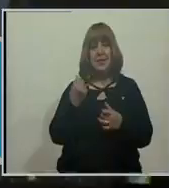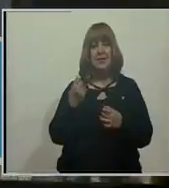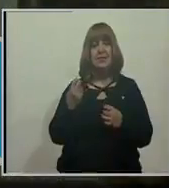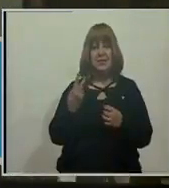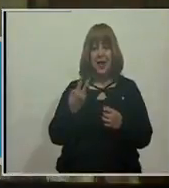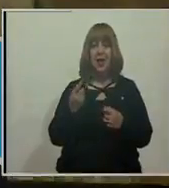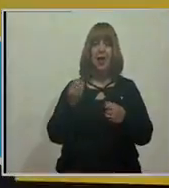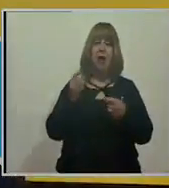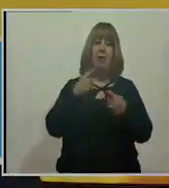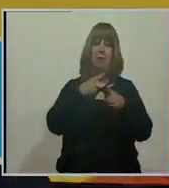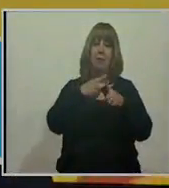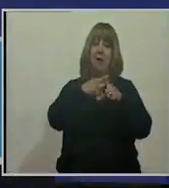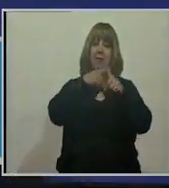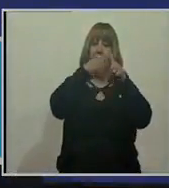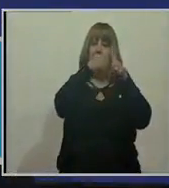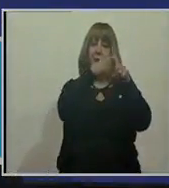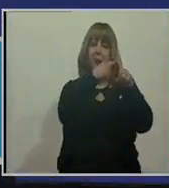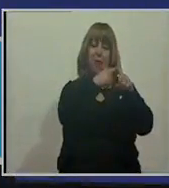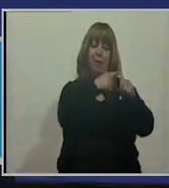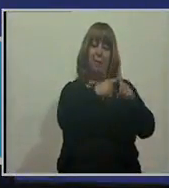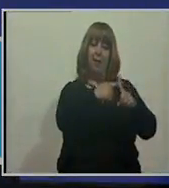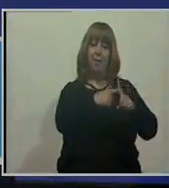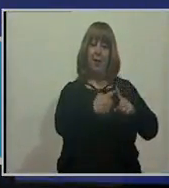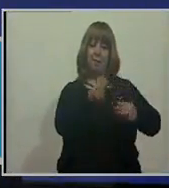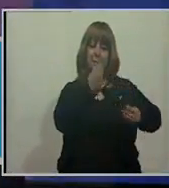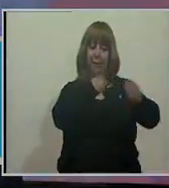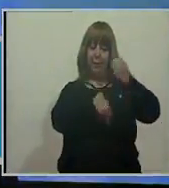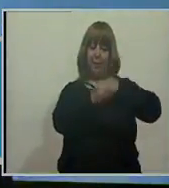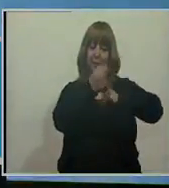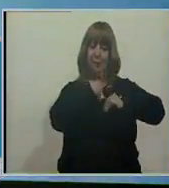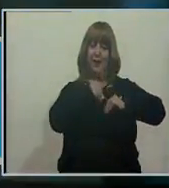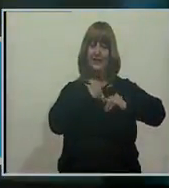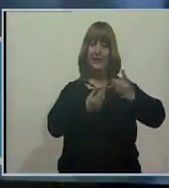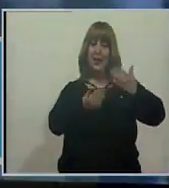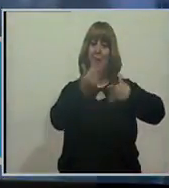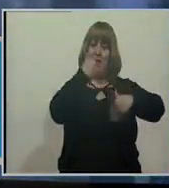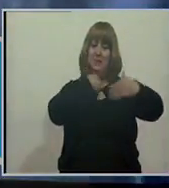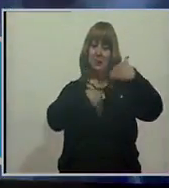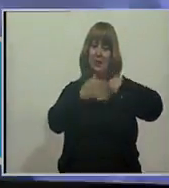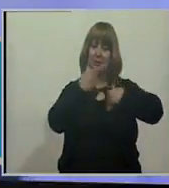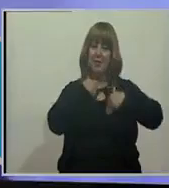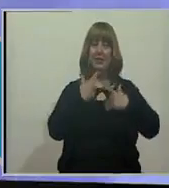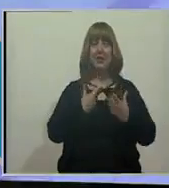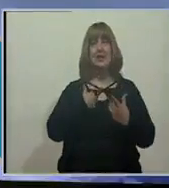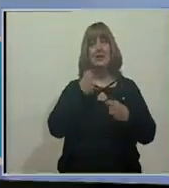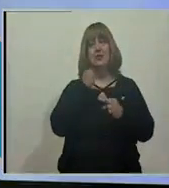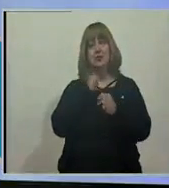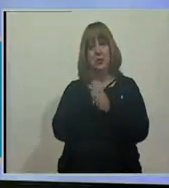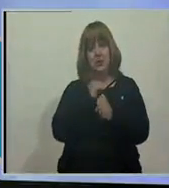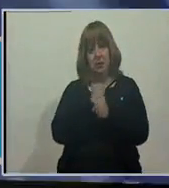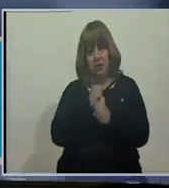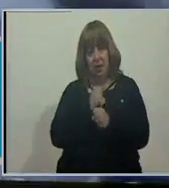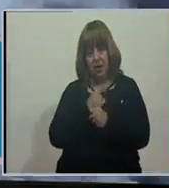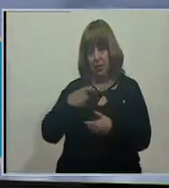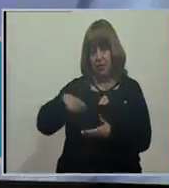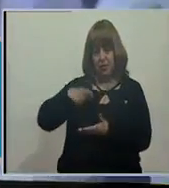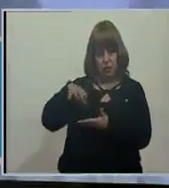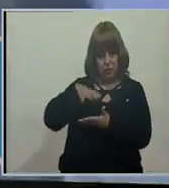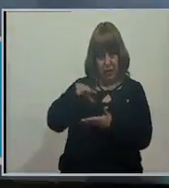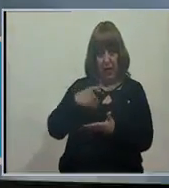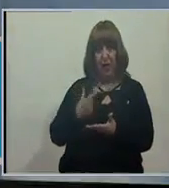hace falta para seguir trabajando cada una en el espacio en el que trabaja. Yo más en lo social, las chicas cada